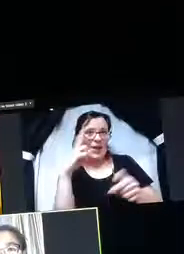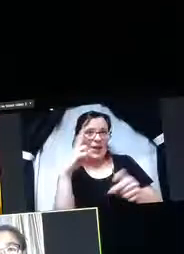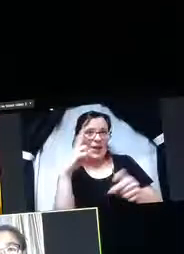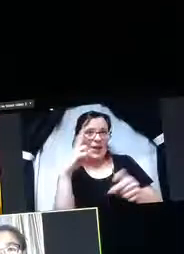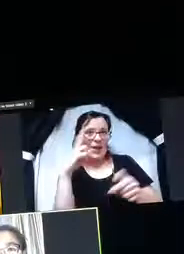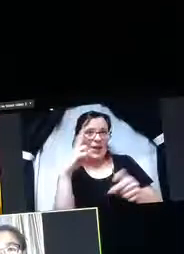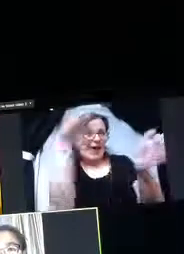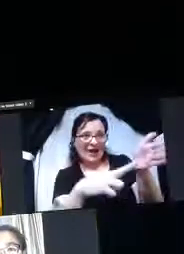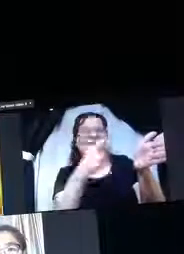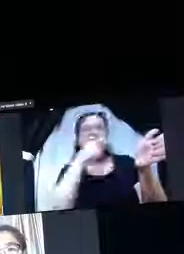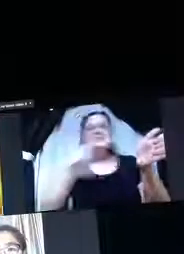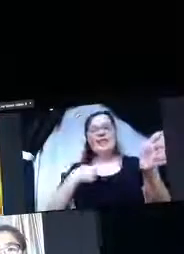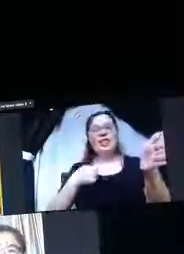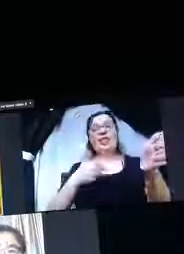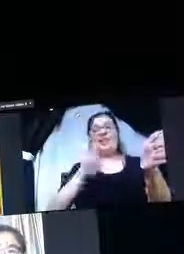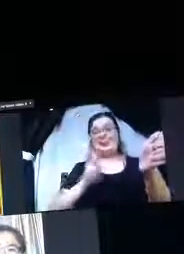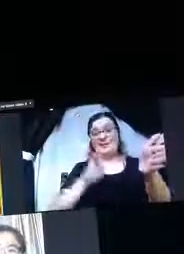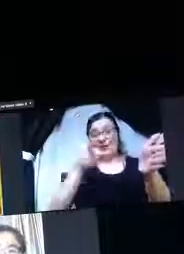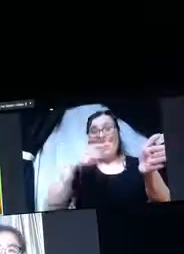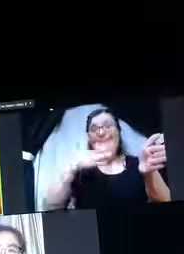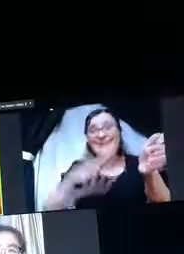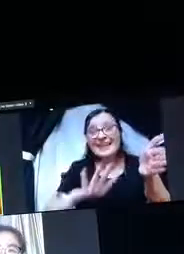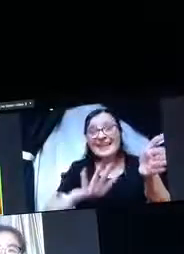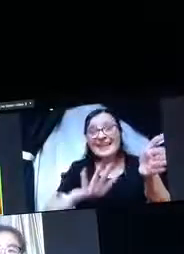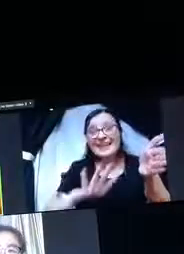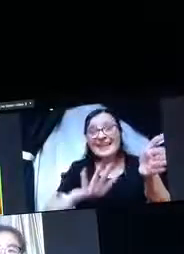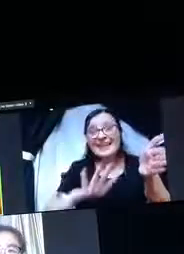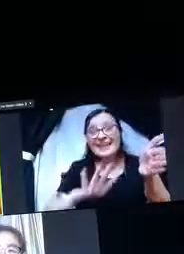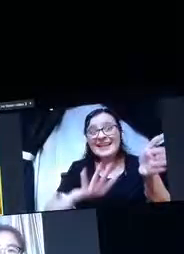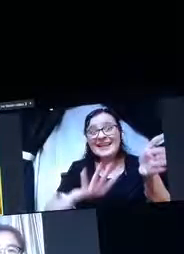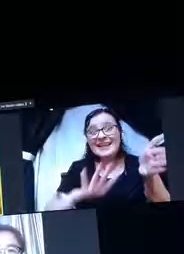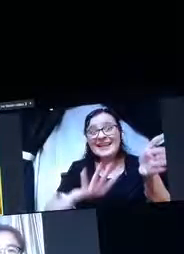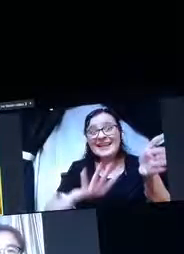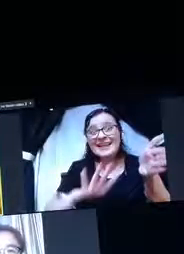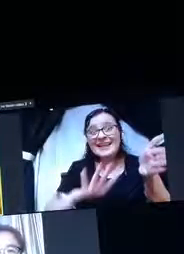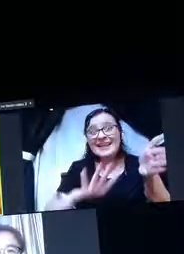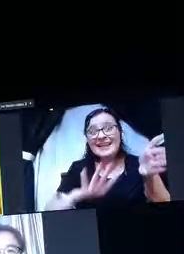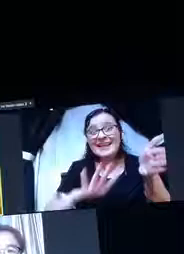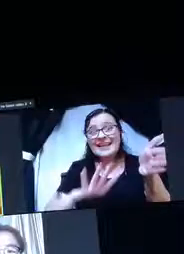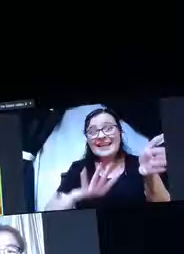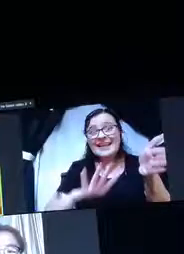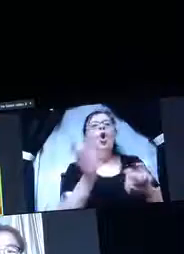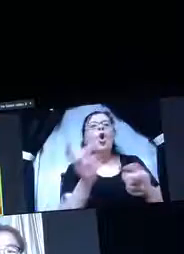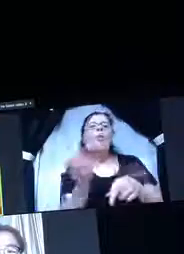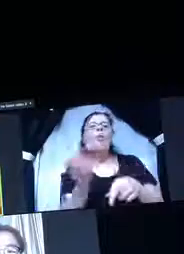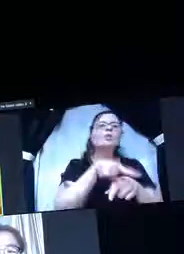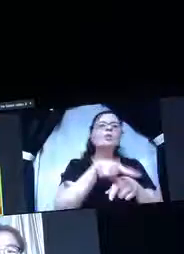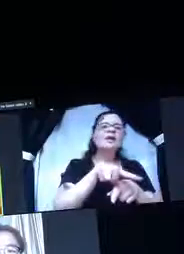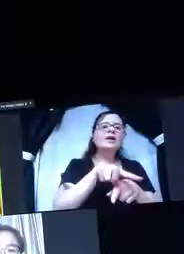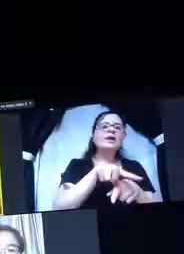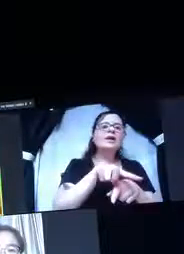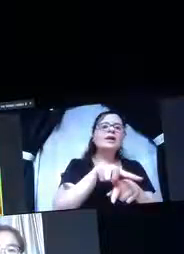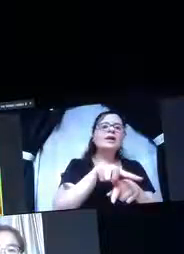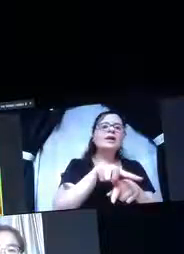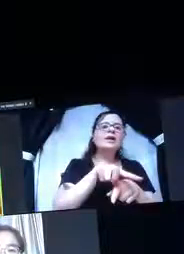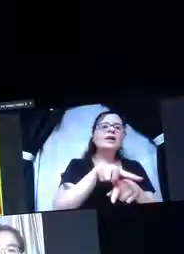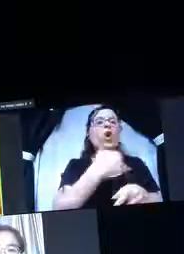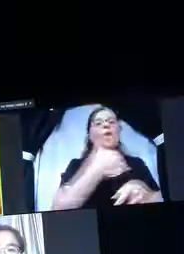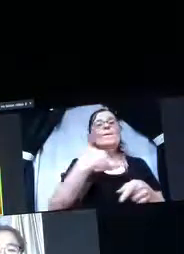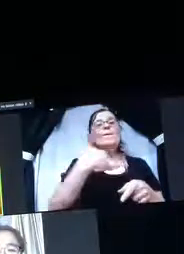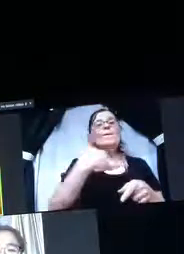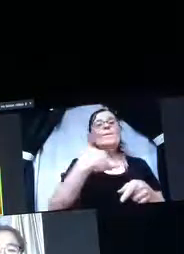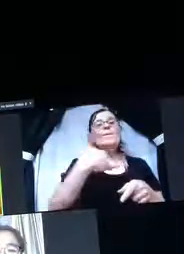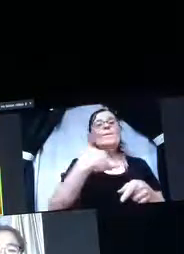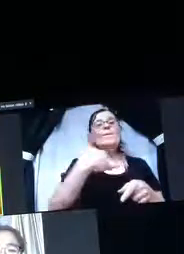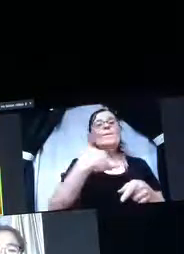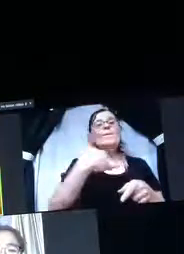pregunta es, o por ejemplo, mamás del otro lado, para no hacer ninguna separación que sea injusta,